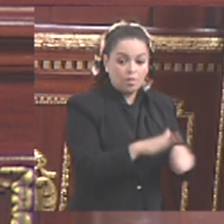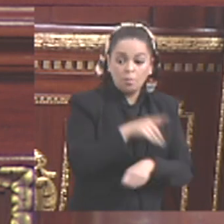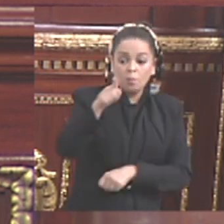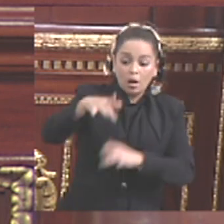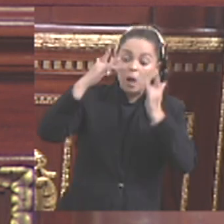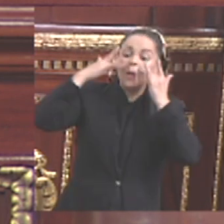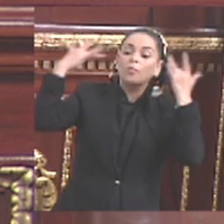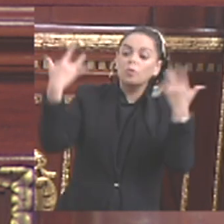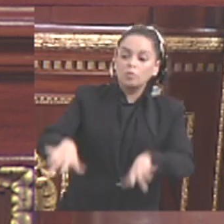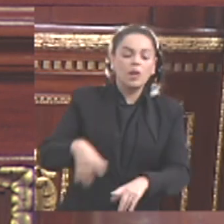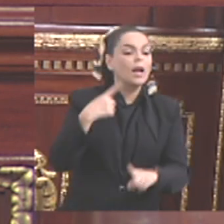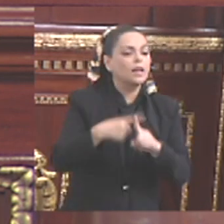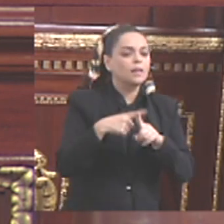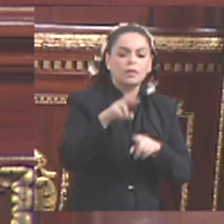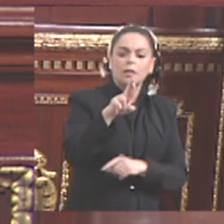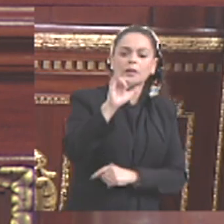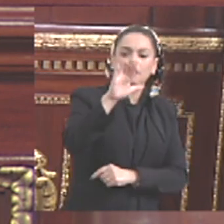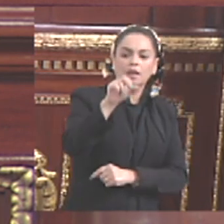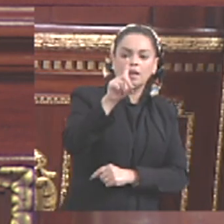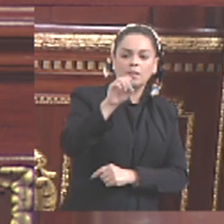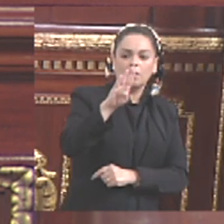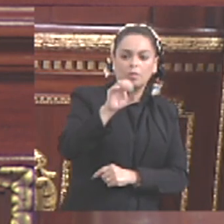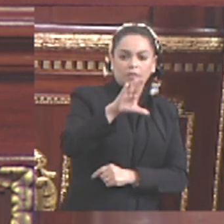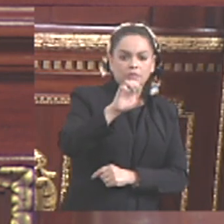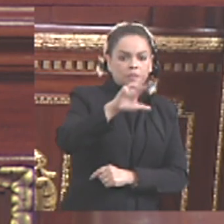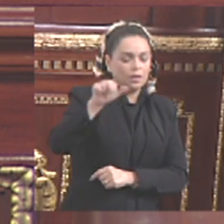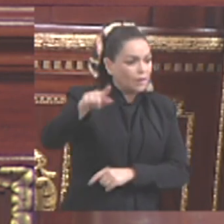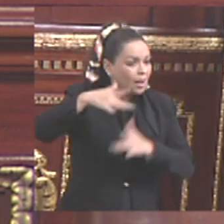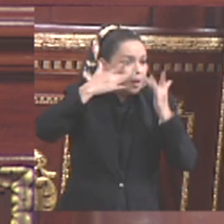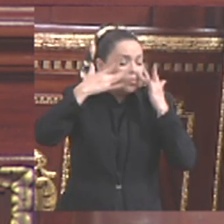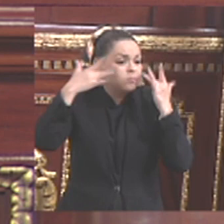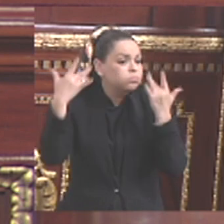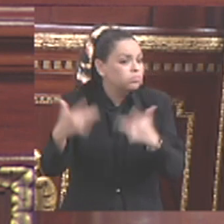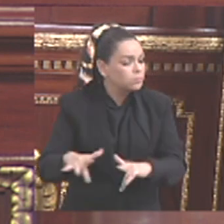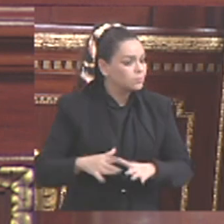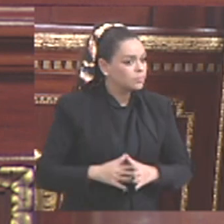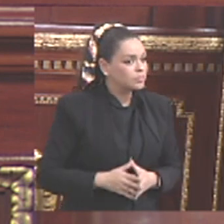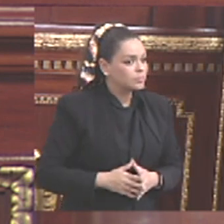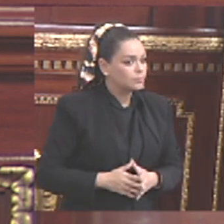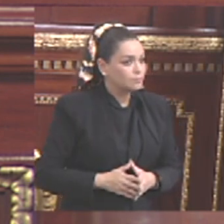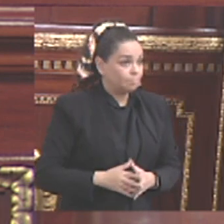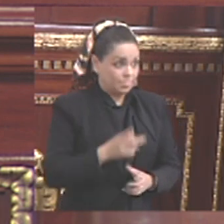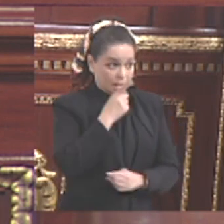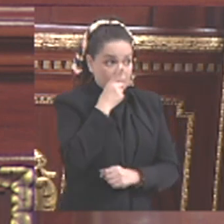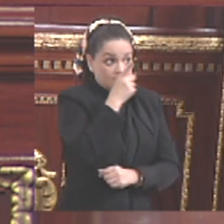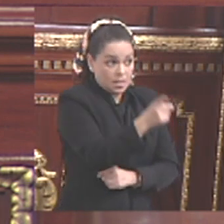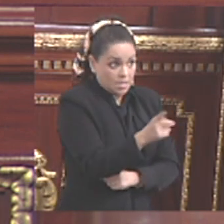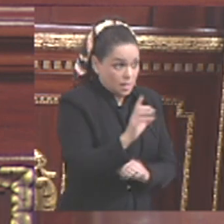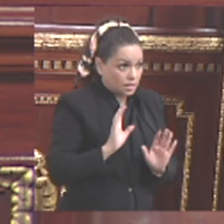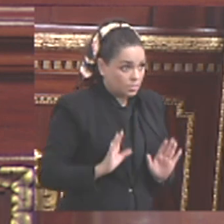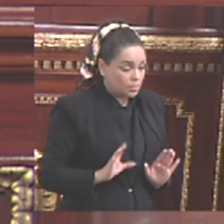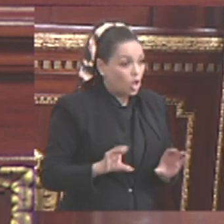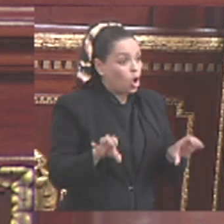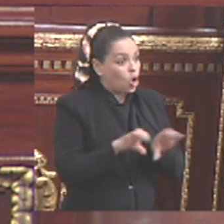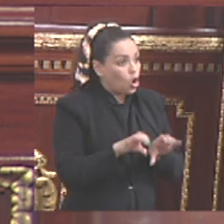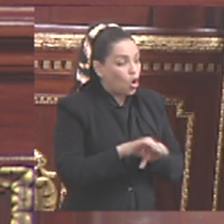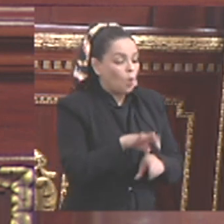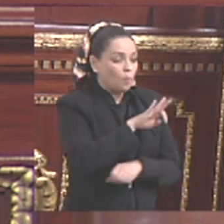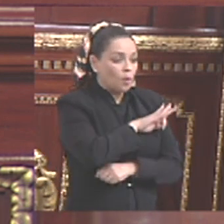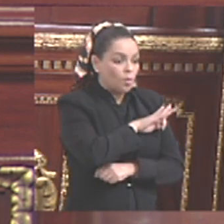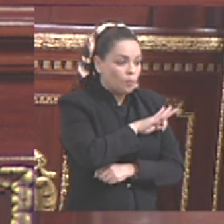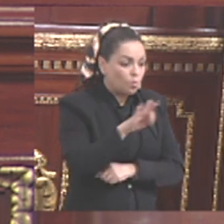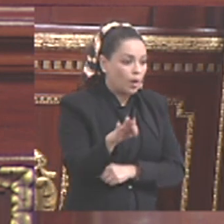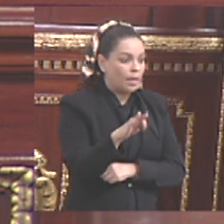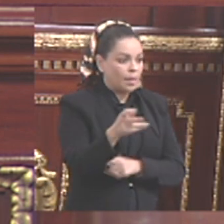Becerra, quien salió de la comisión al señalar que la decisión de cómo aplicar los recursos